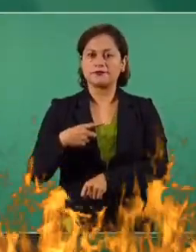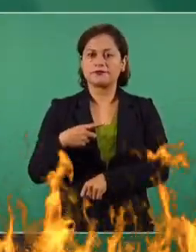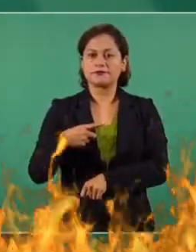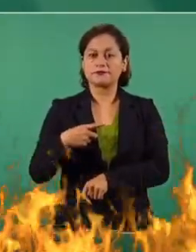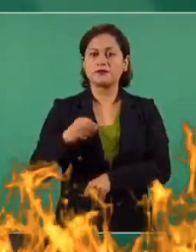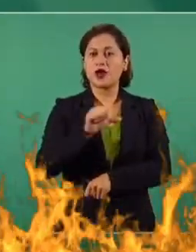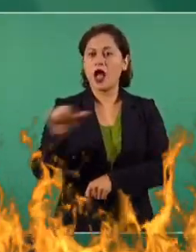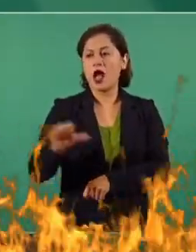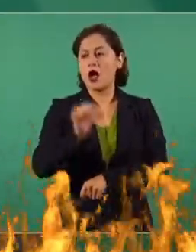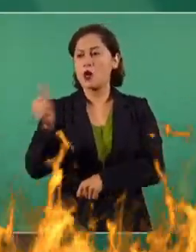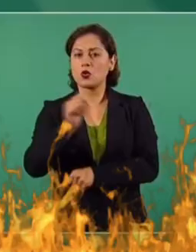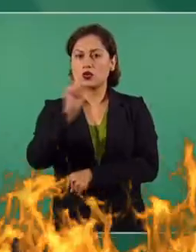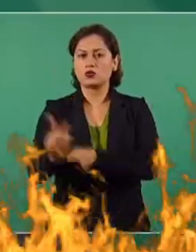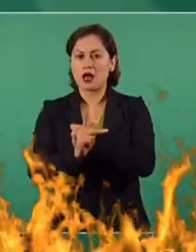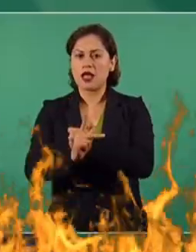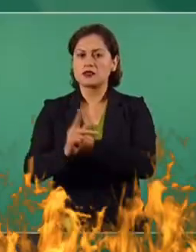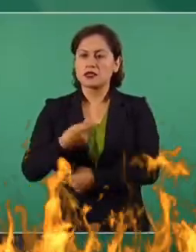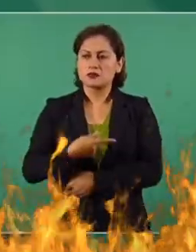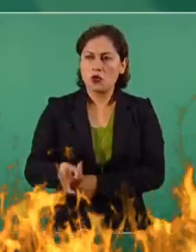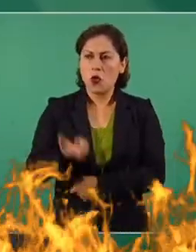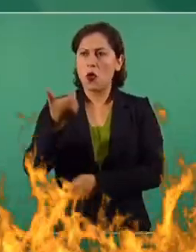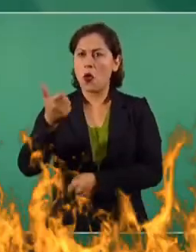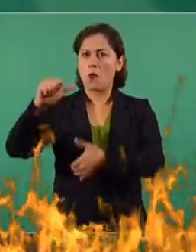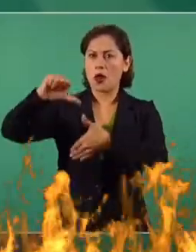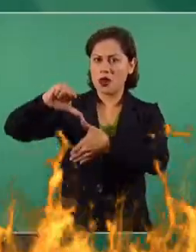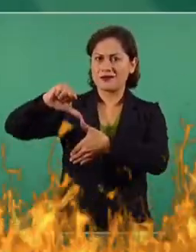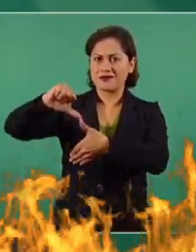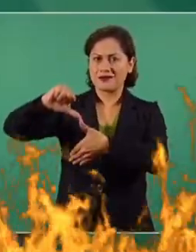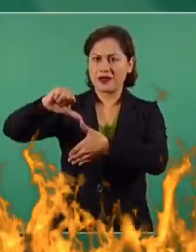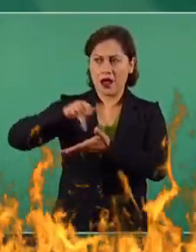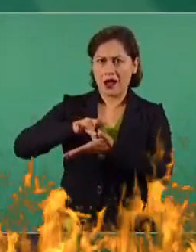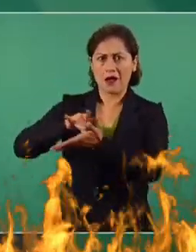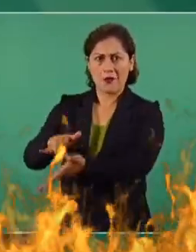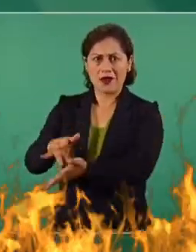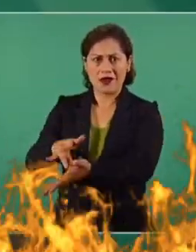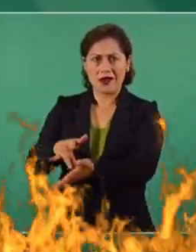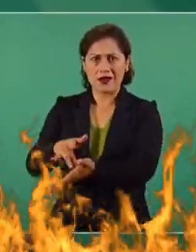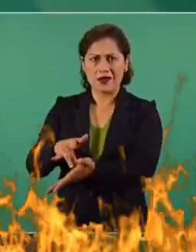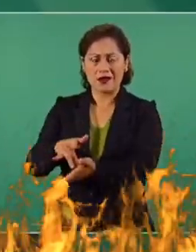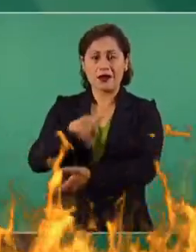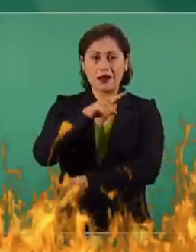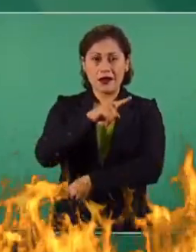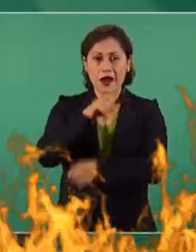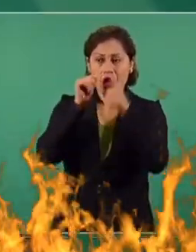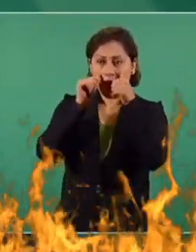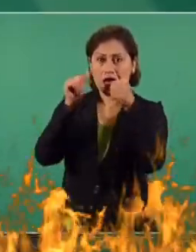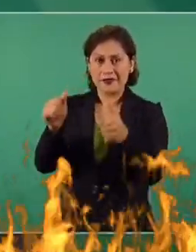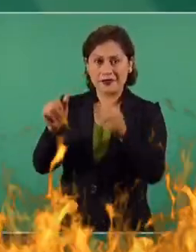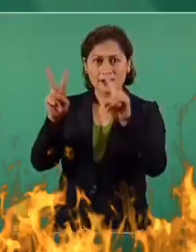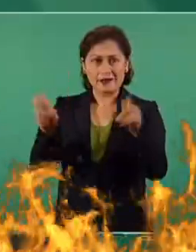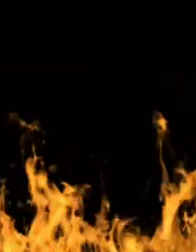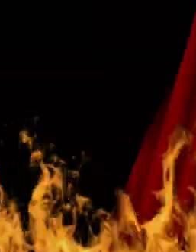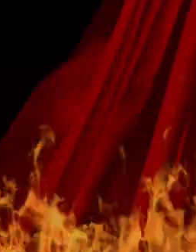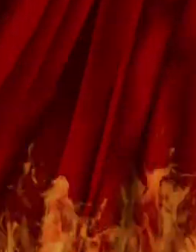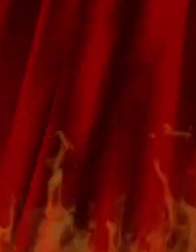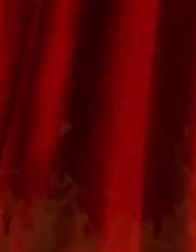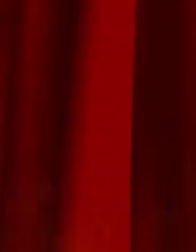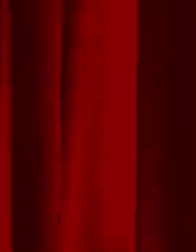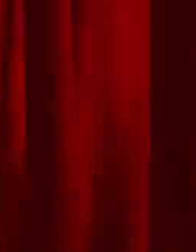a los países pobres, a los países centroamericanos, y atender las causas que originan el fenómeno migratorio.